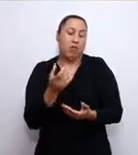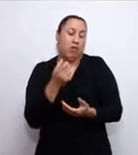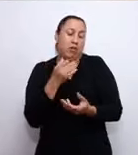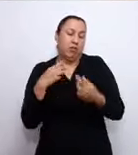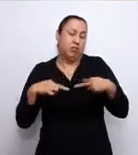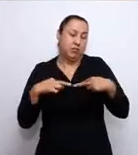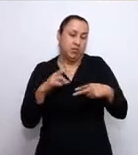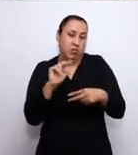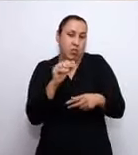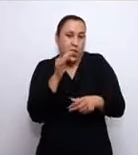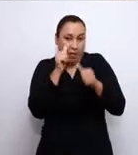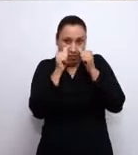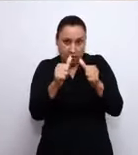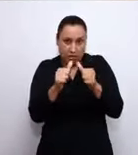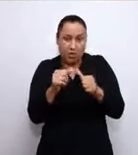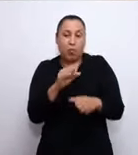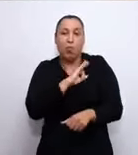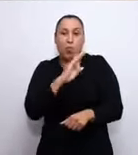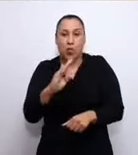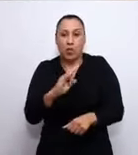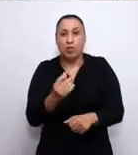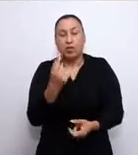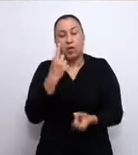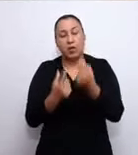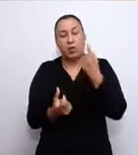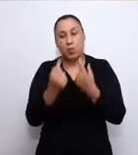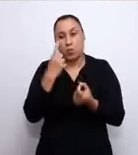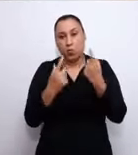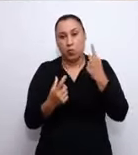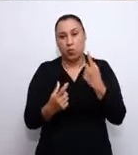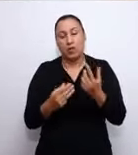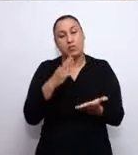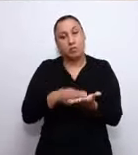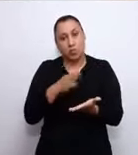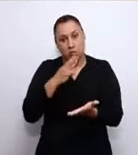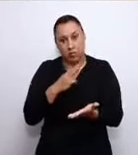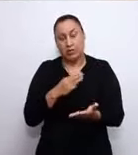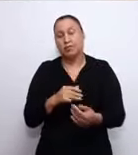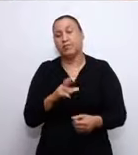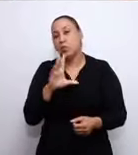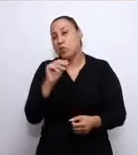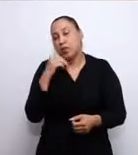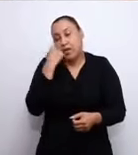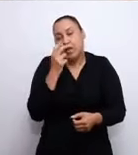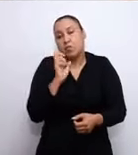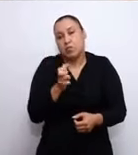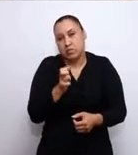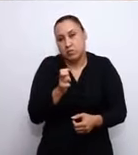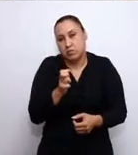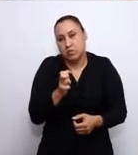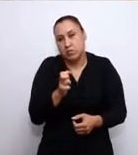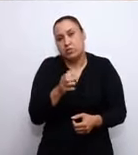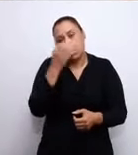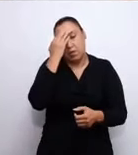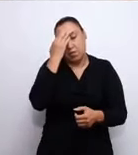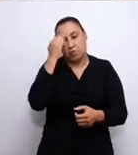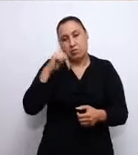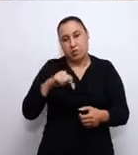cooperación por parte de los ciudadanos podrán imponerse sanciones no queremos llegar a eso